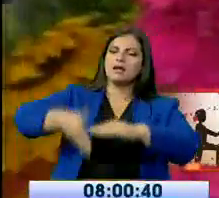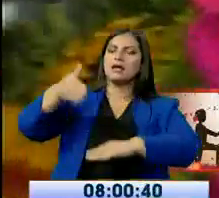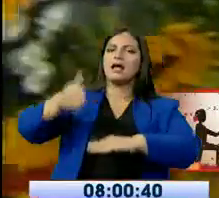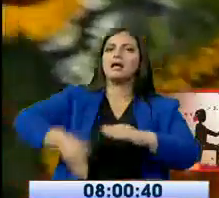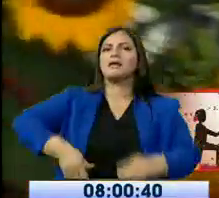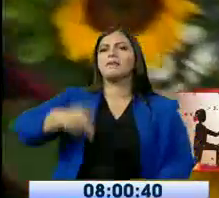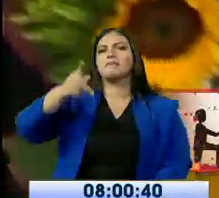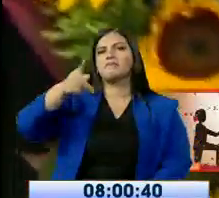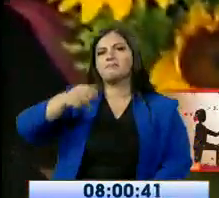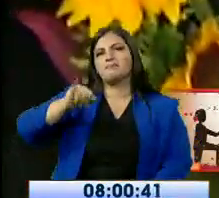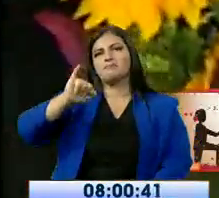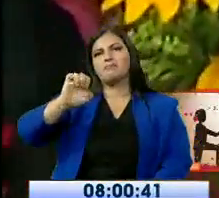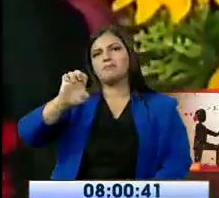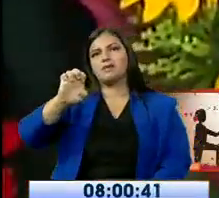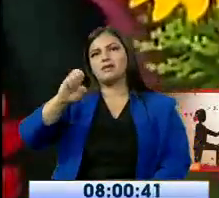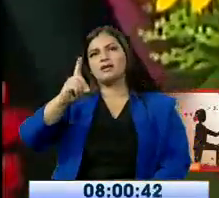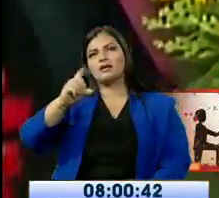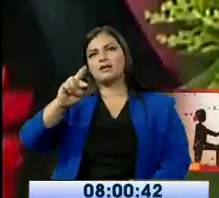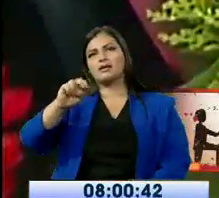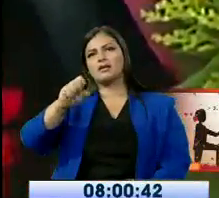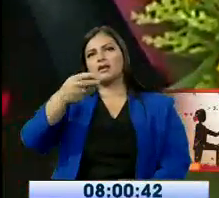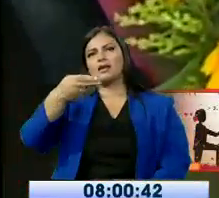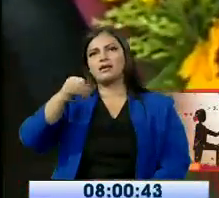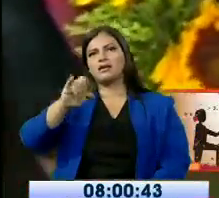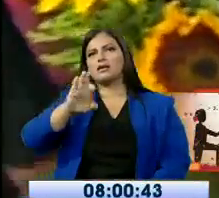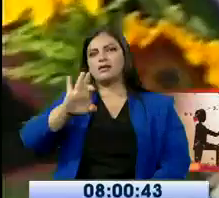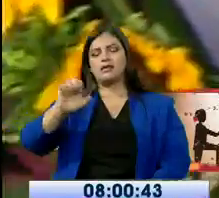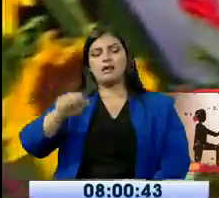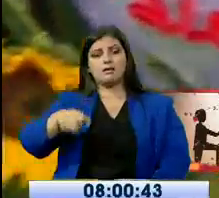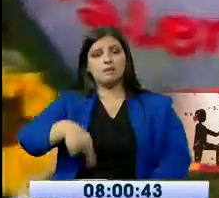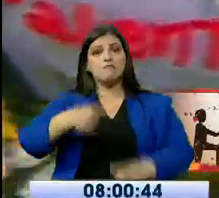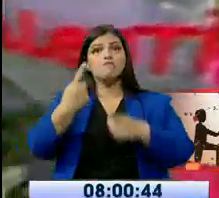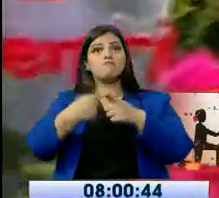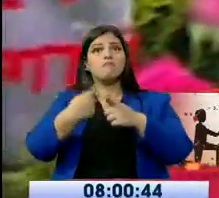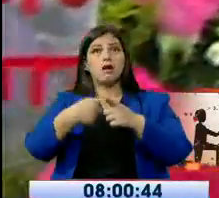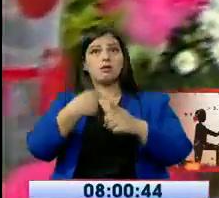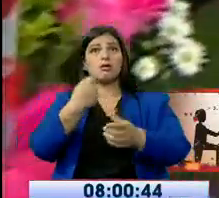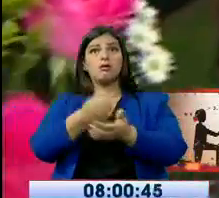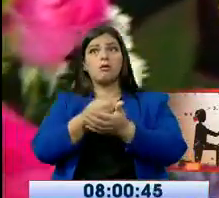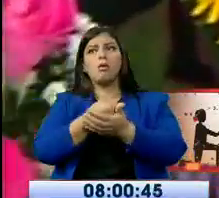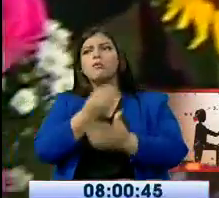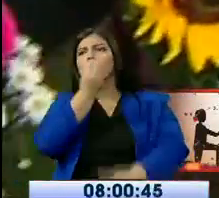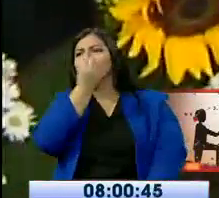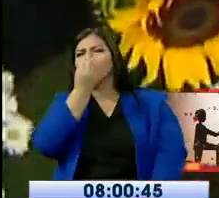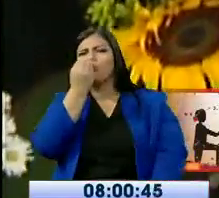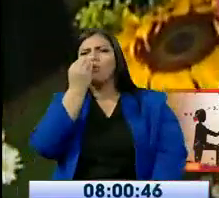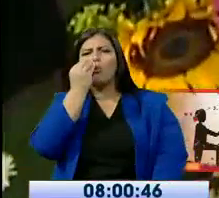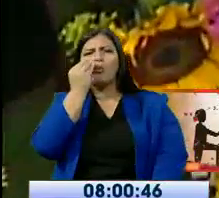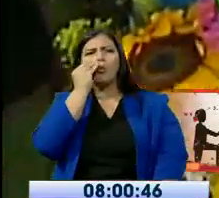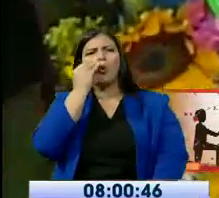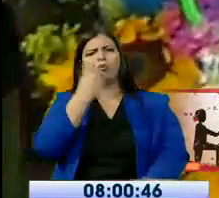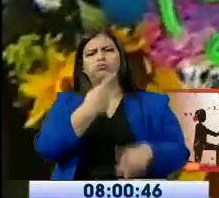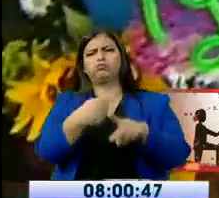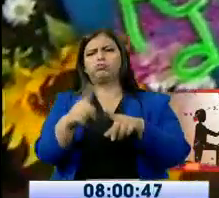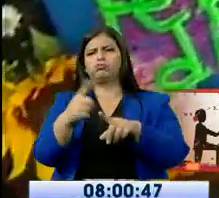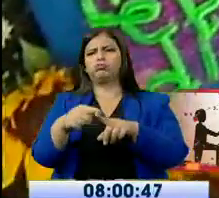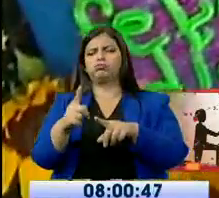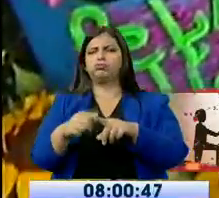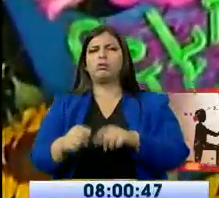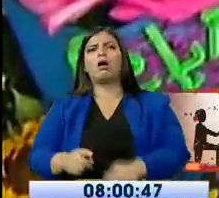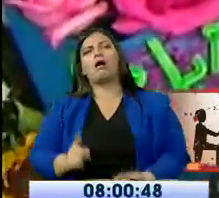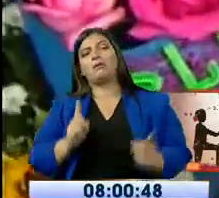aquí? Vamos a conversar con ellos, quienes por supuesto están haciendo sus respectivas ventas y